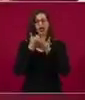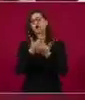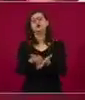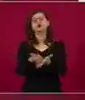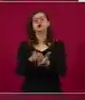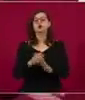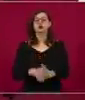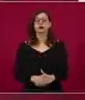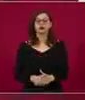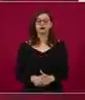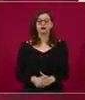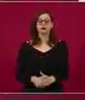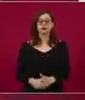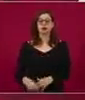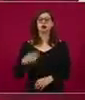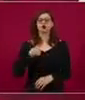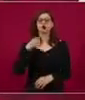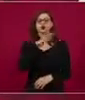Yo puedo decirles a ustedes